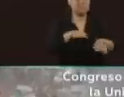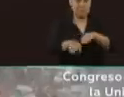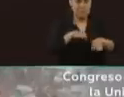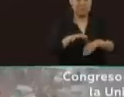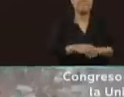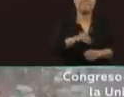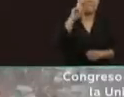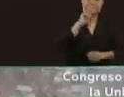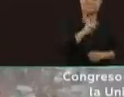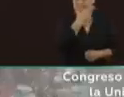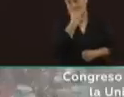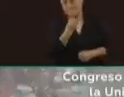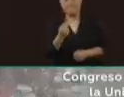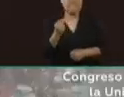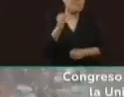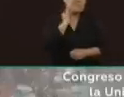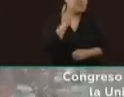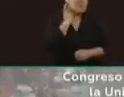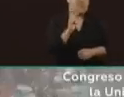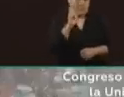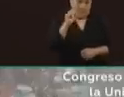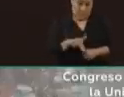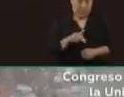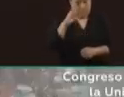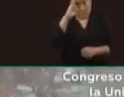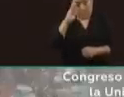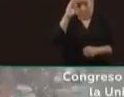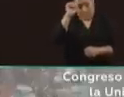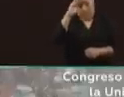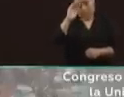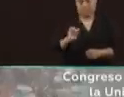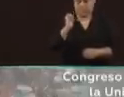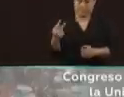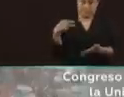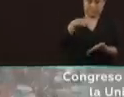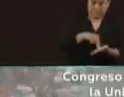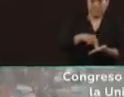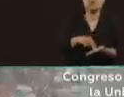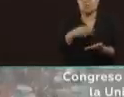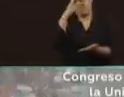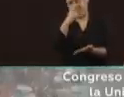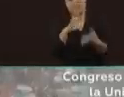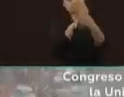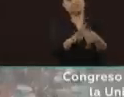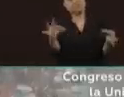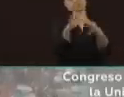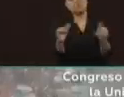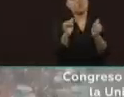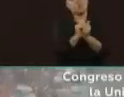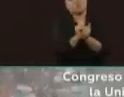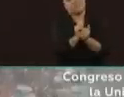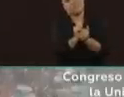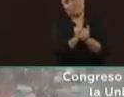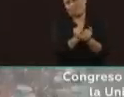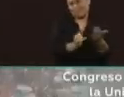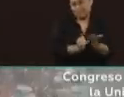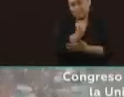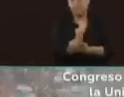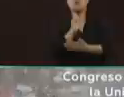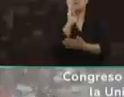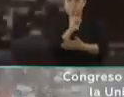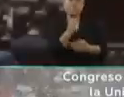los legisladores del PAN usaremos esta máxima tribuna de la nación para argumentar con pasión. Vamos a debatir